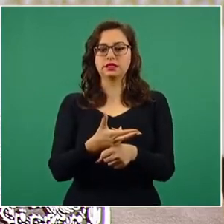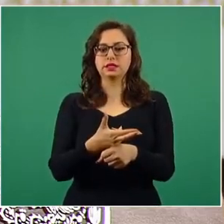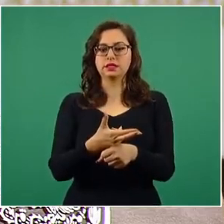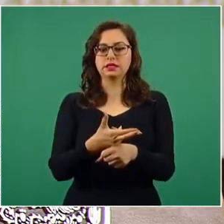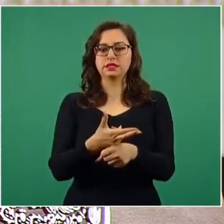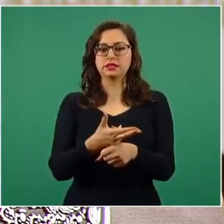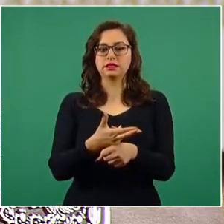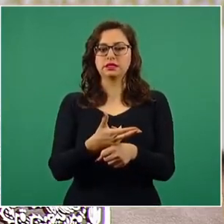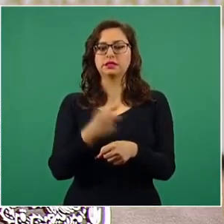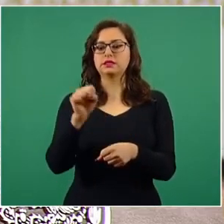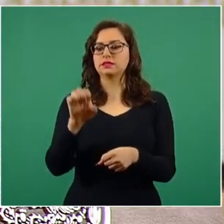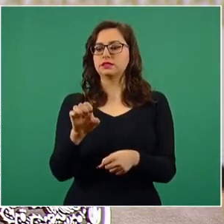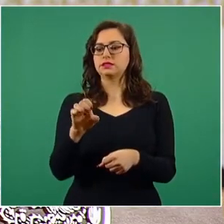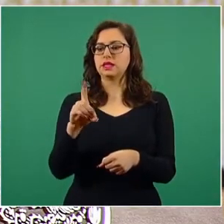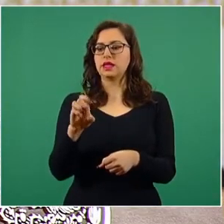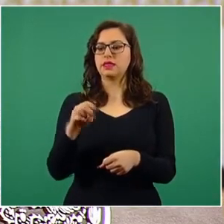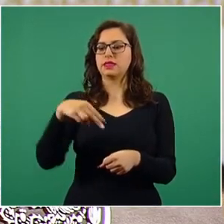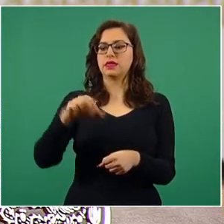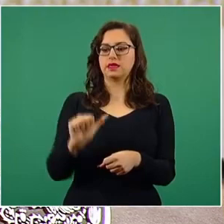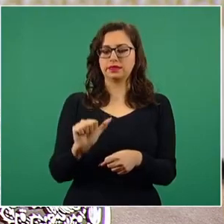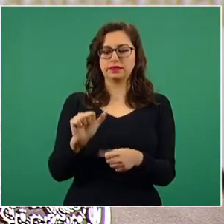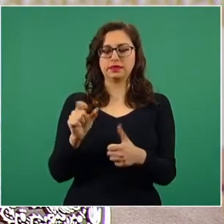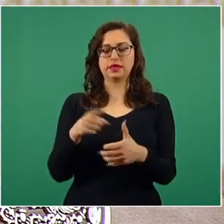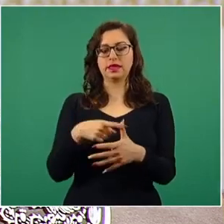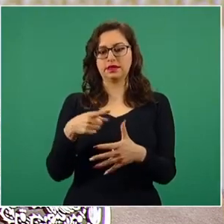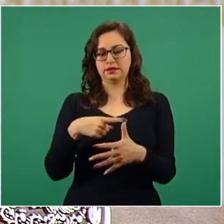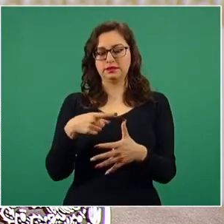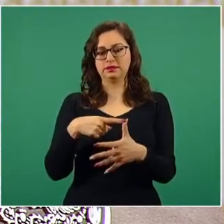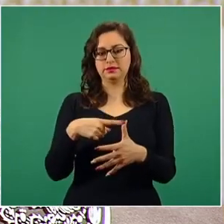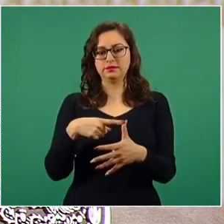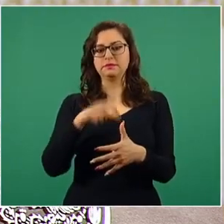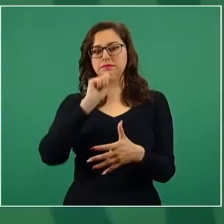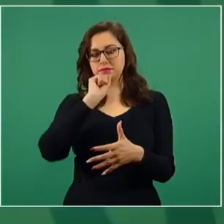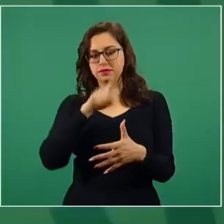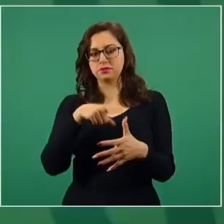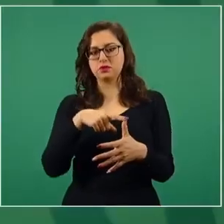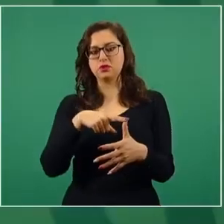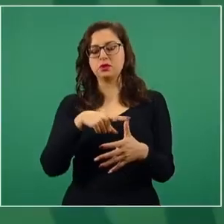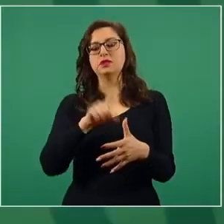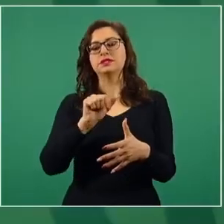de la Defensa, general Sandoval,